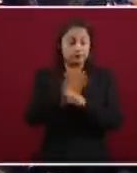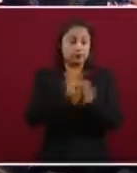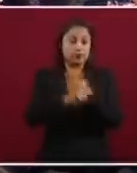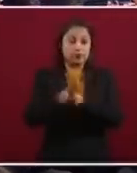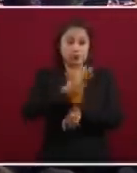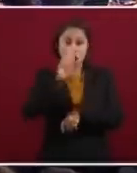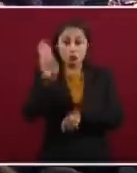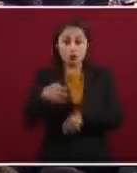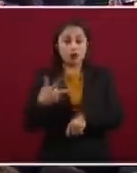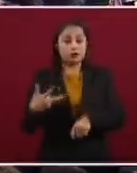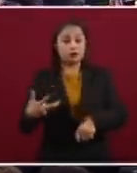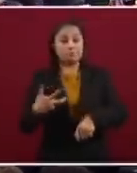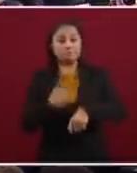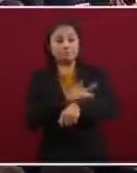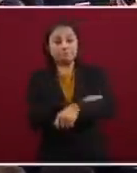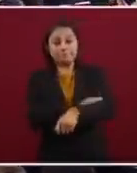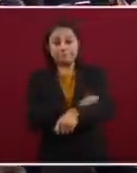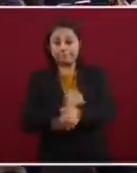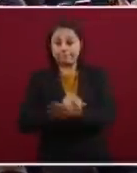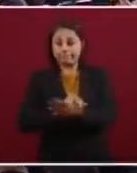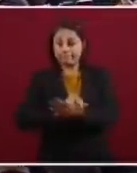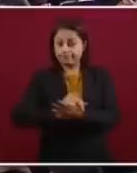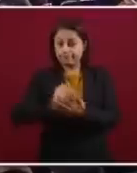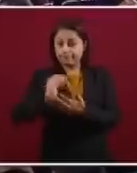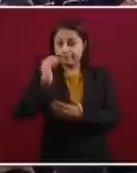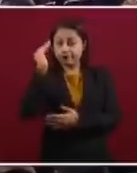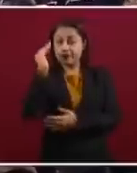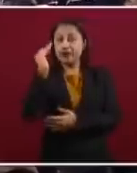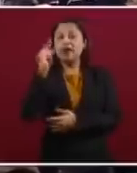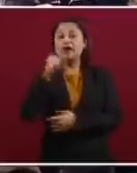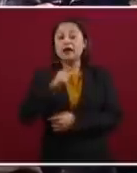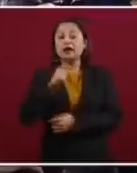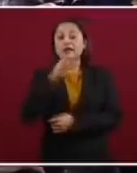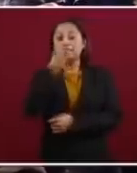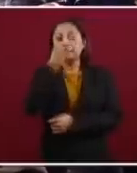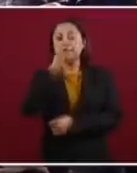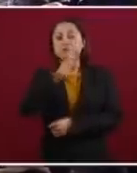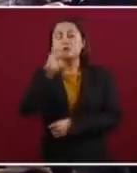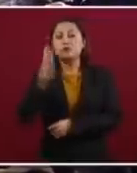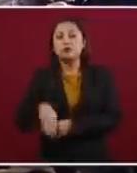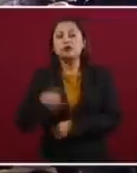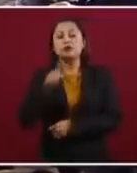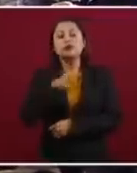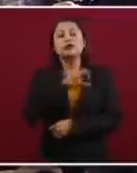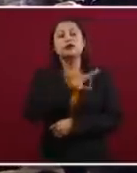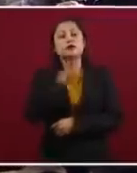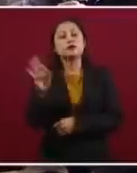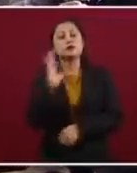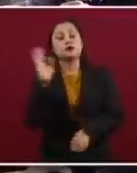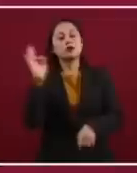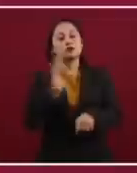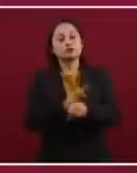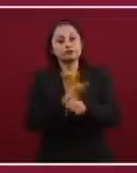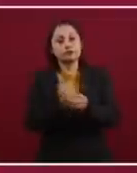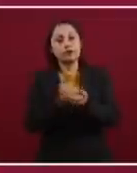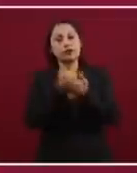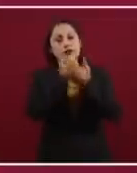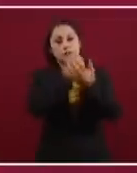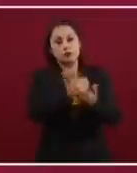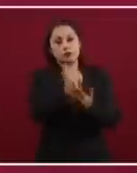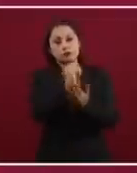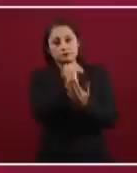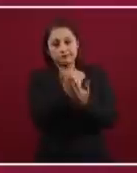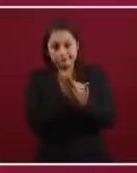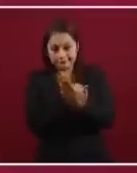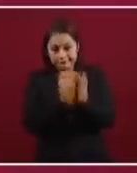sobredosis de opioides puede ser pertinente utilizar un mecanismo de mitigación de disminución